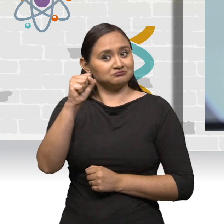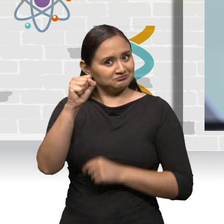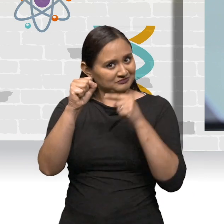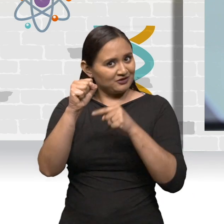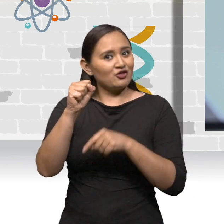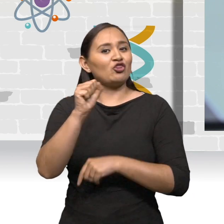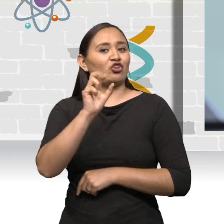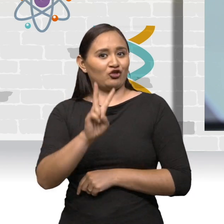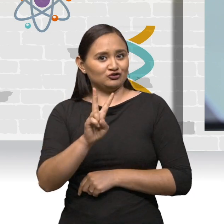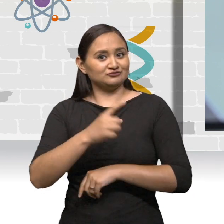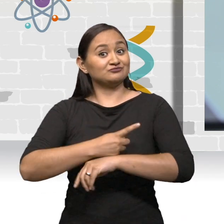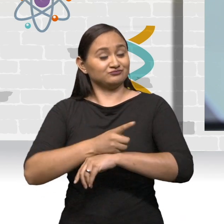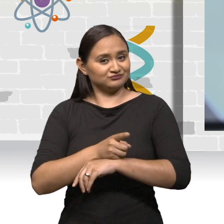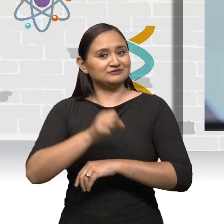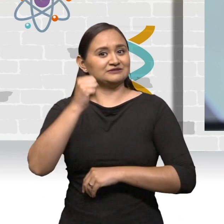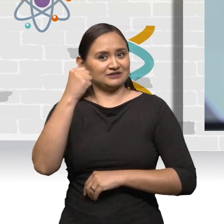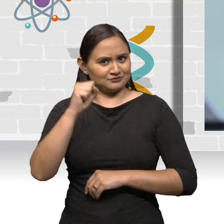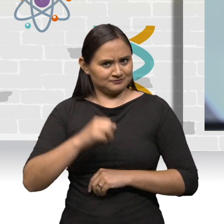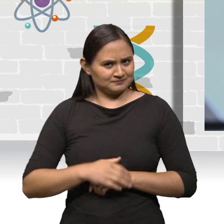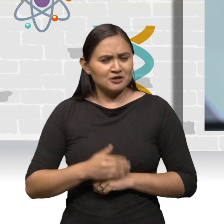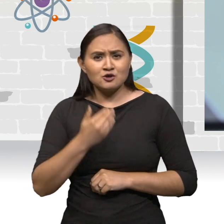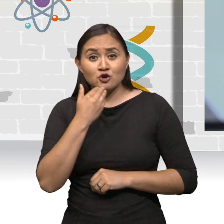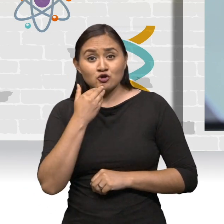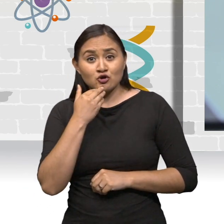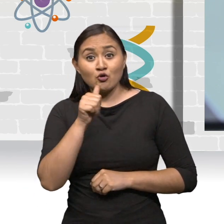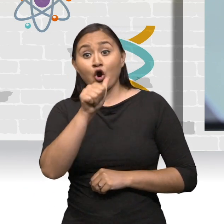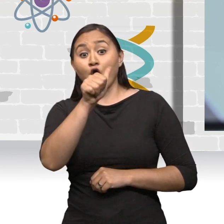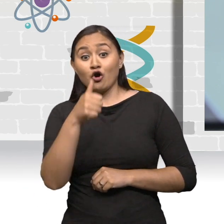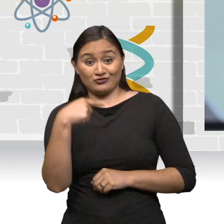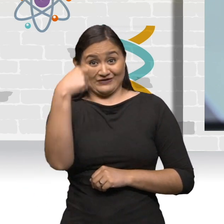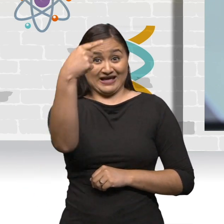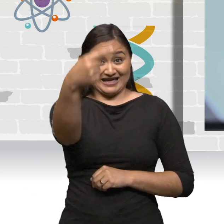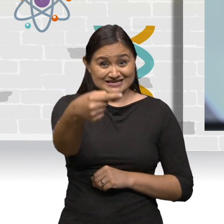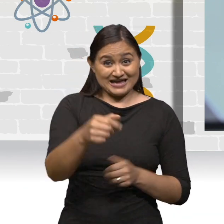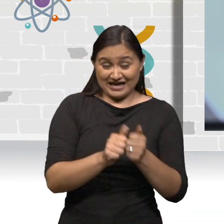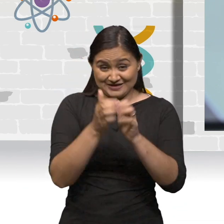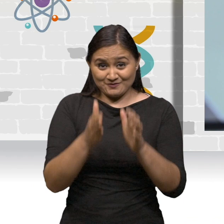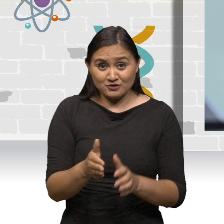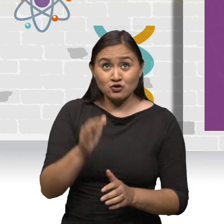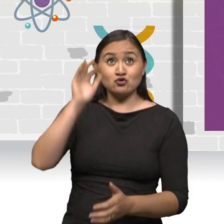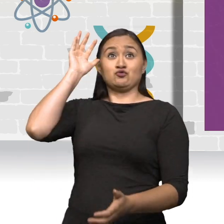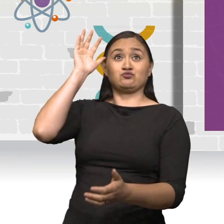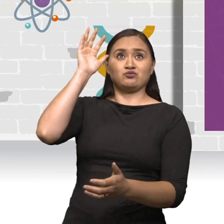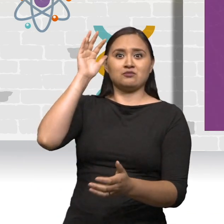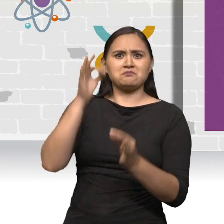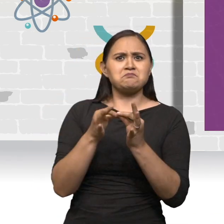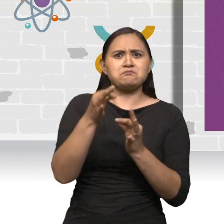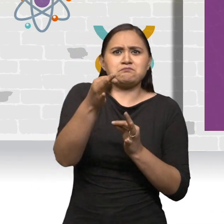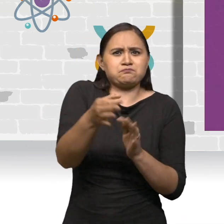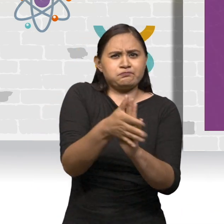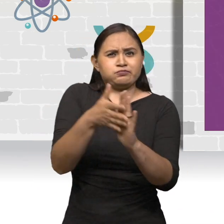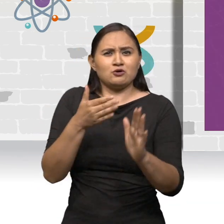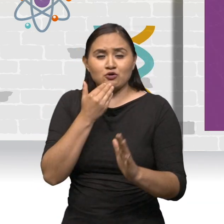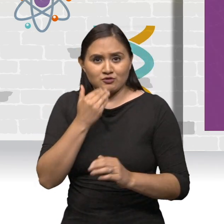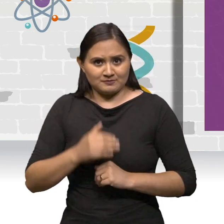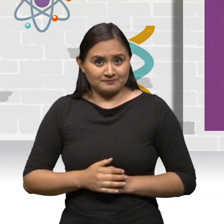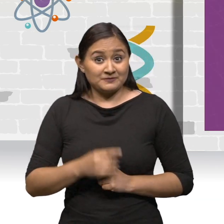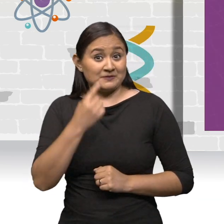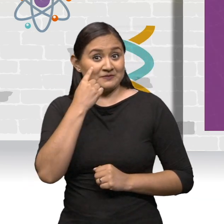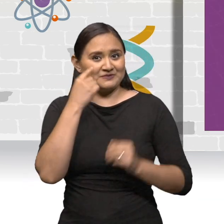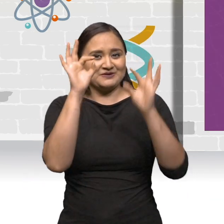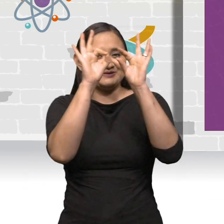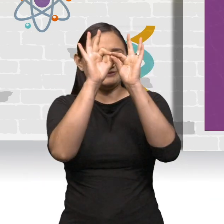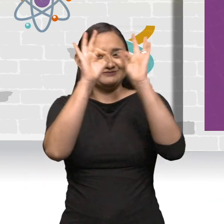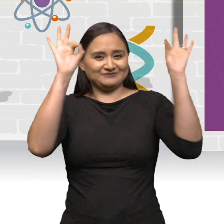la velocidad en el eje horizontal con la que recibirá el contrario esa pelota? Dado que en el movimiento uniforme la